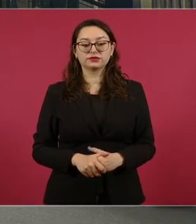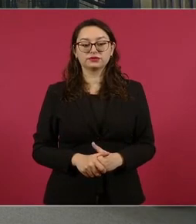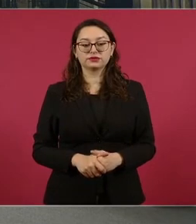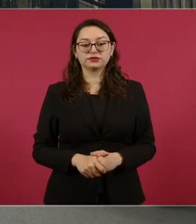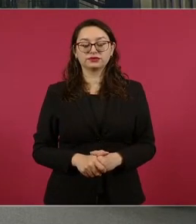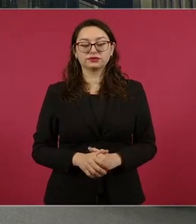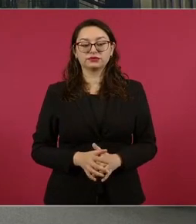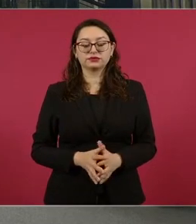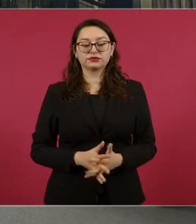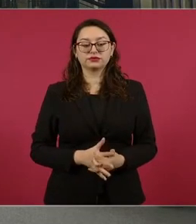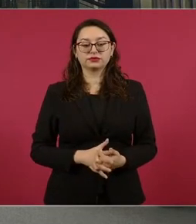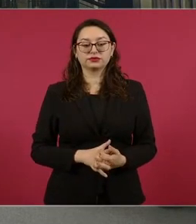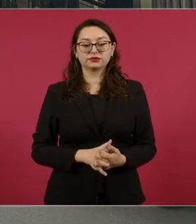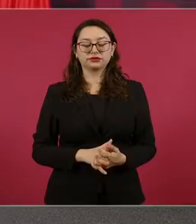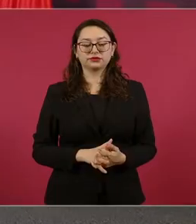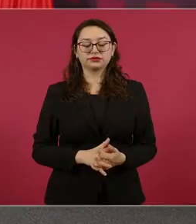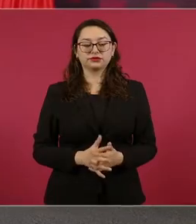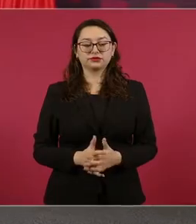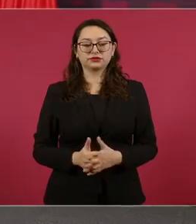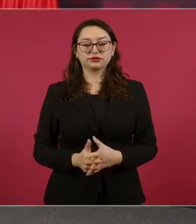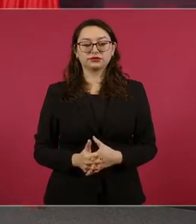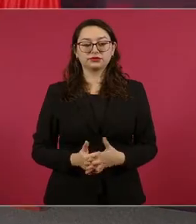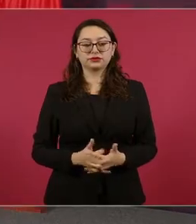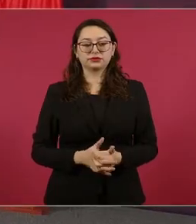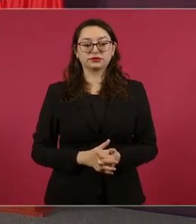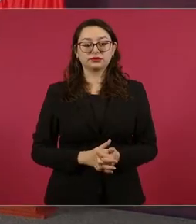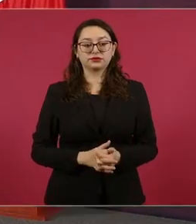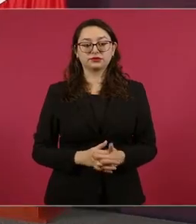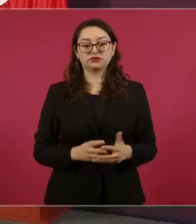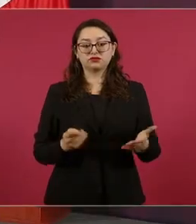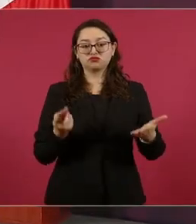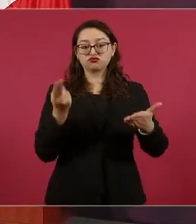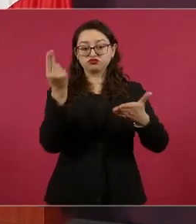Francisco se habla de 100000